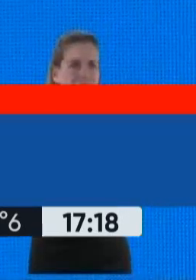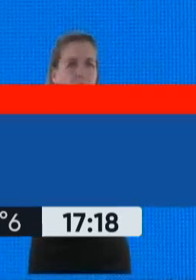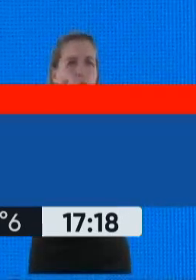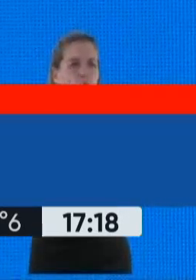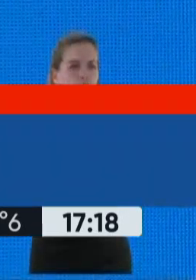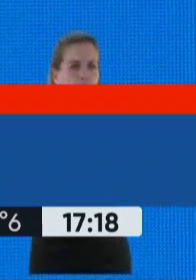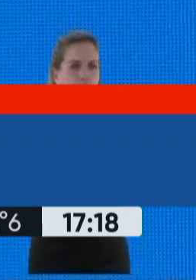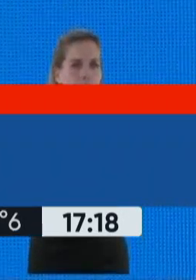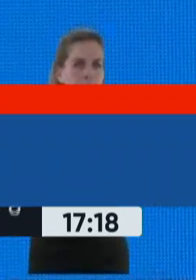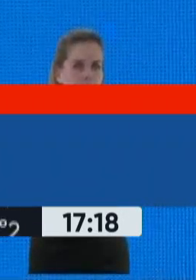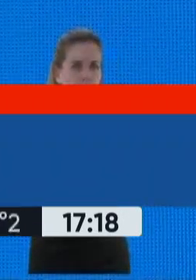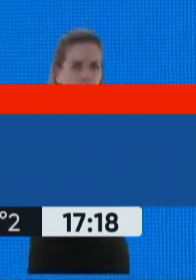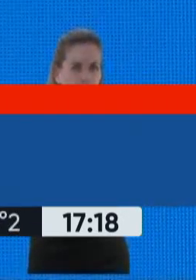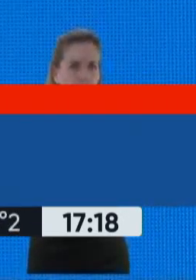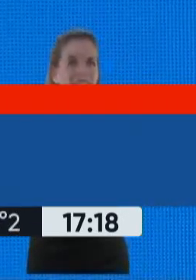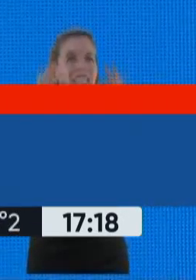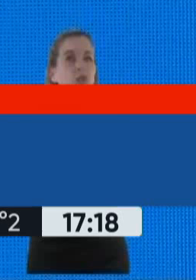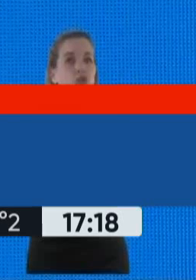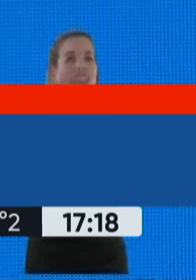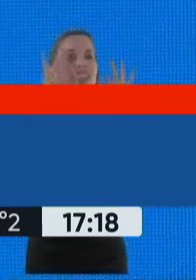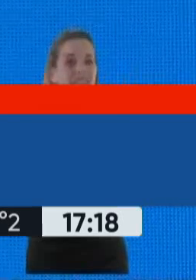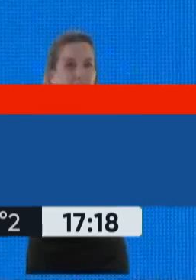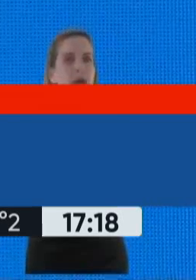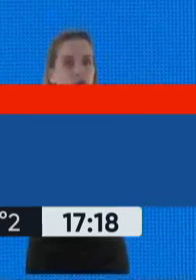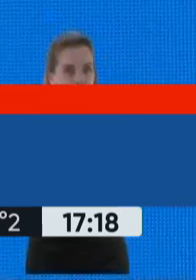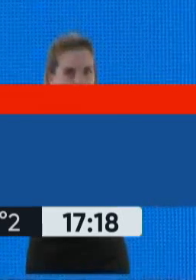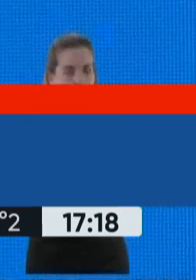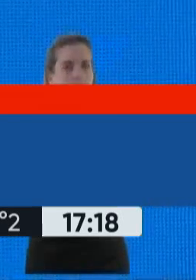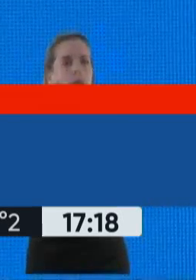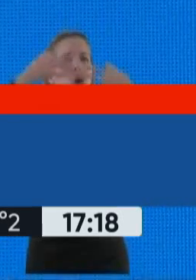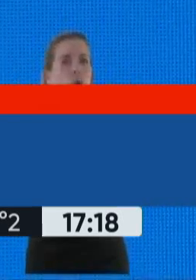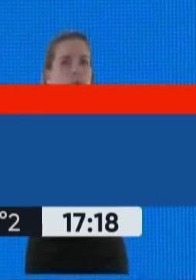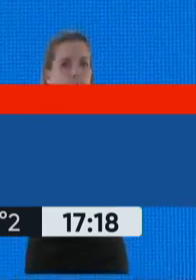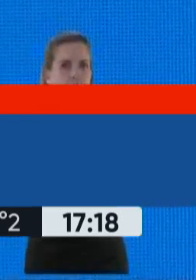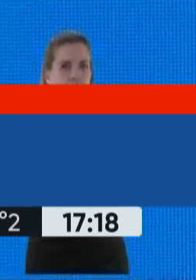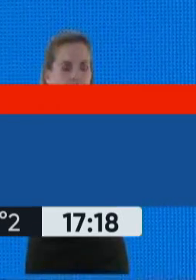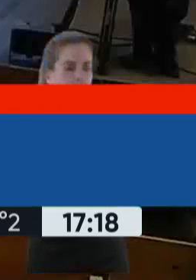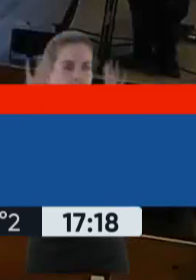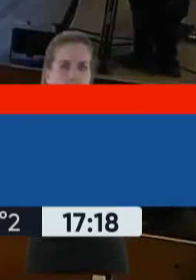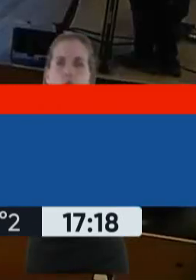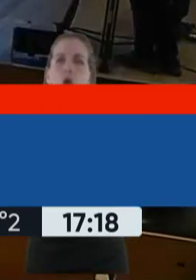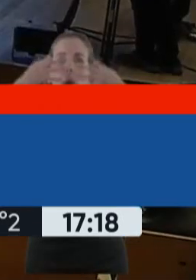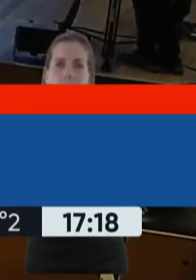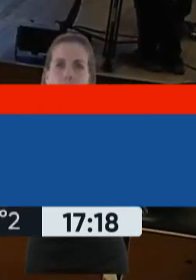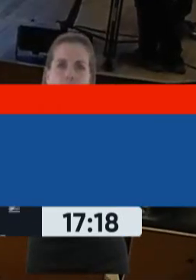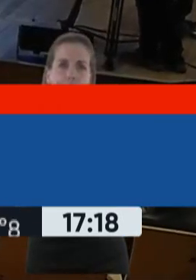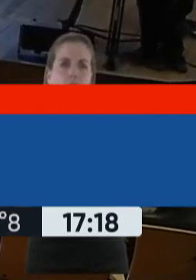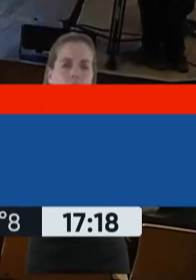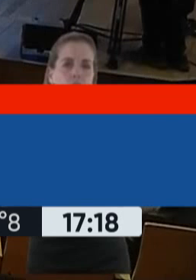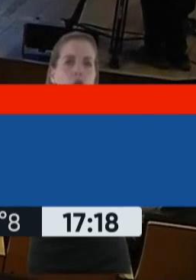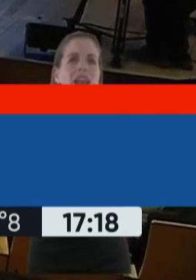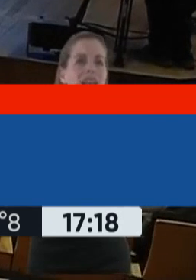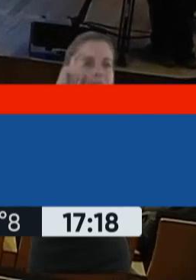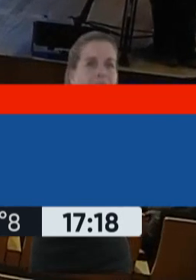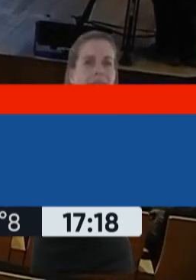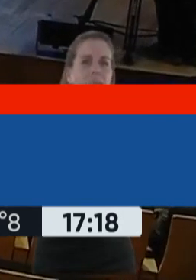vivir. Sepan que yo tengo un compromiso absoluto con la cultura y el arte.